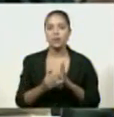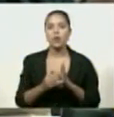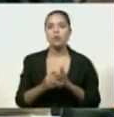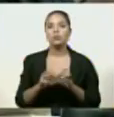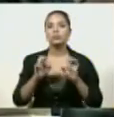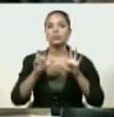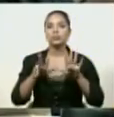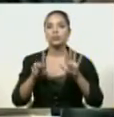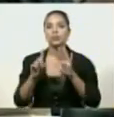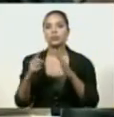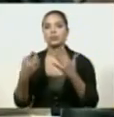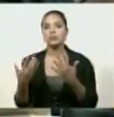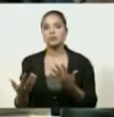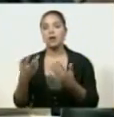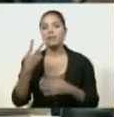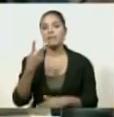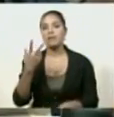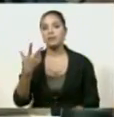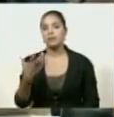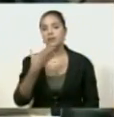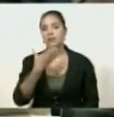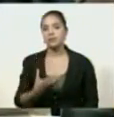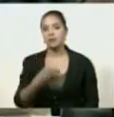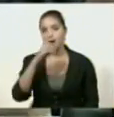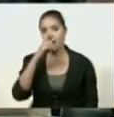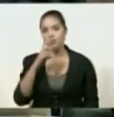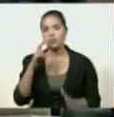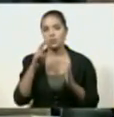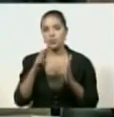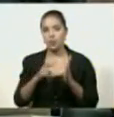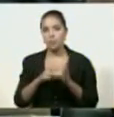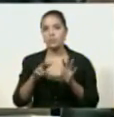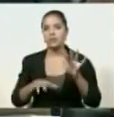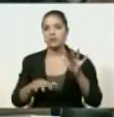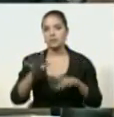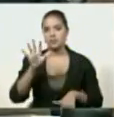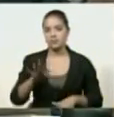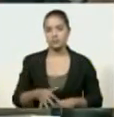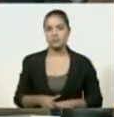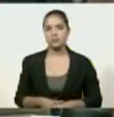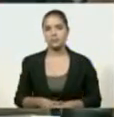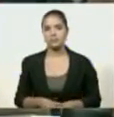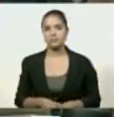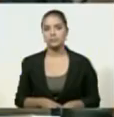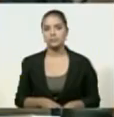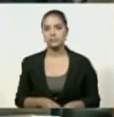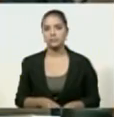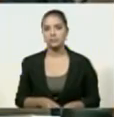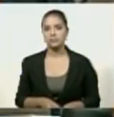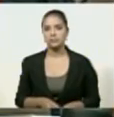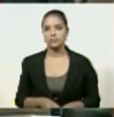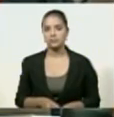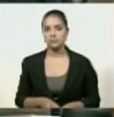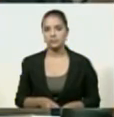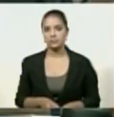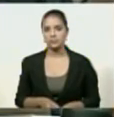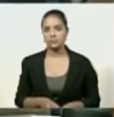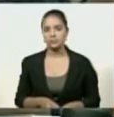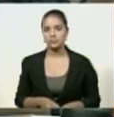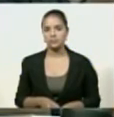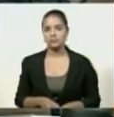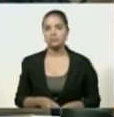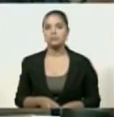40.816, del 23 de diciembre del 2015. La Sala